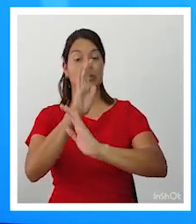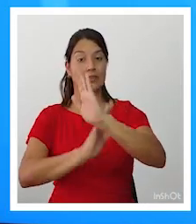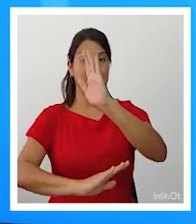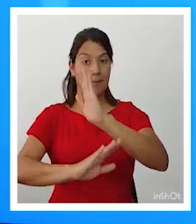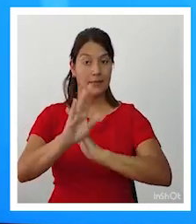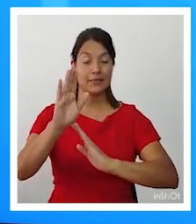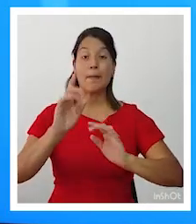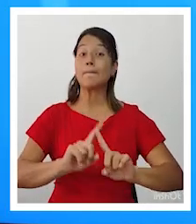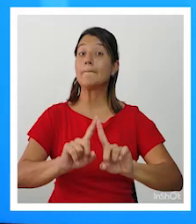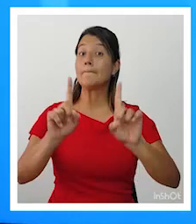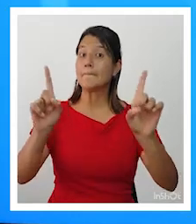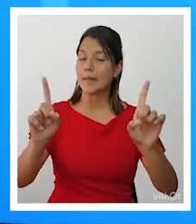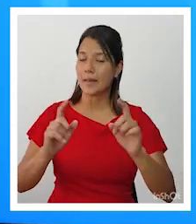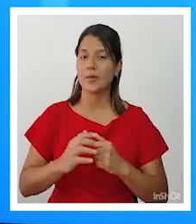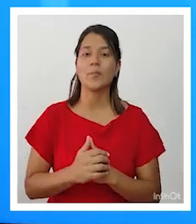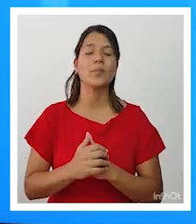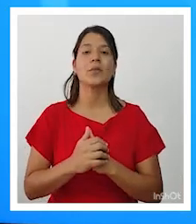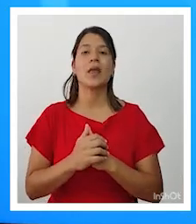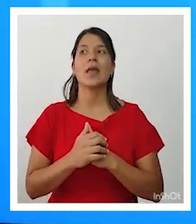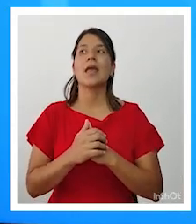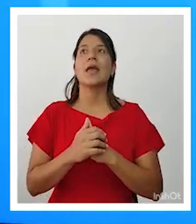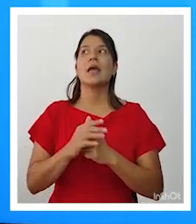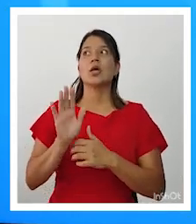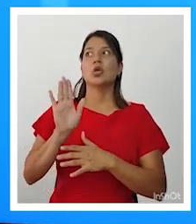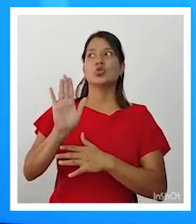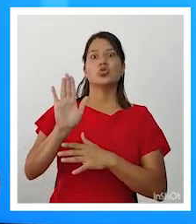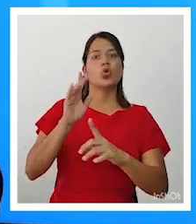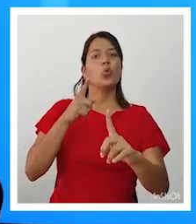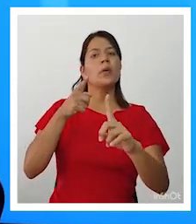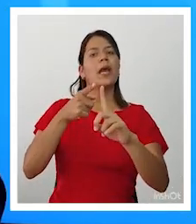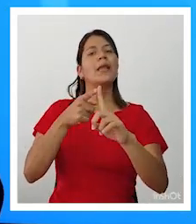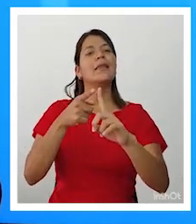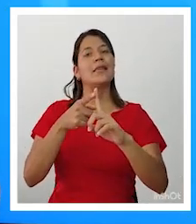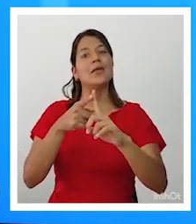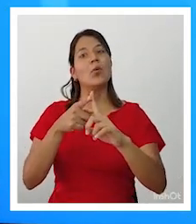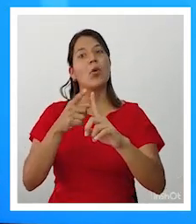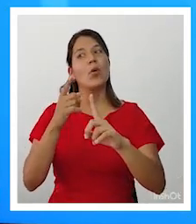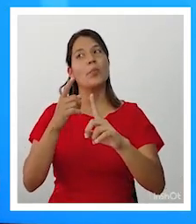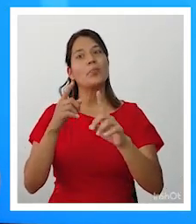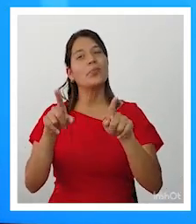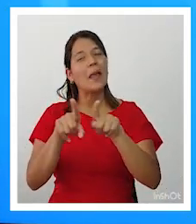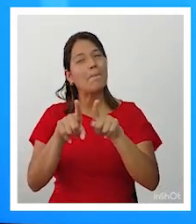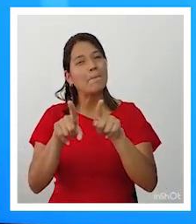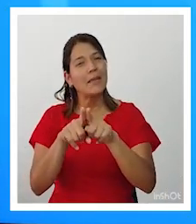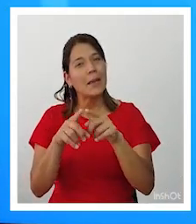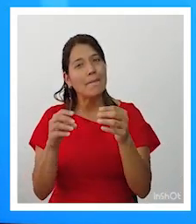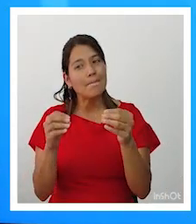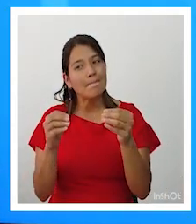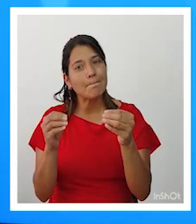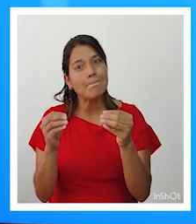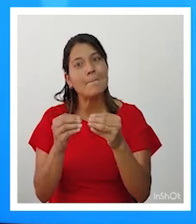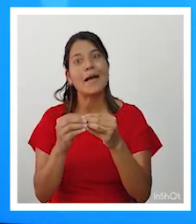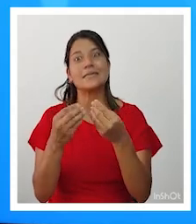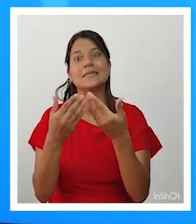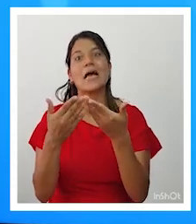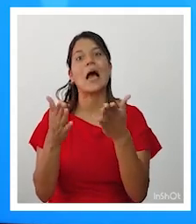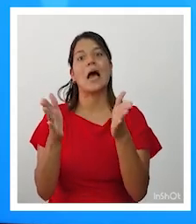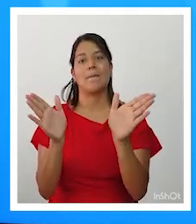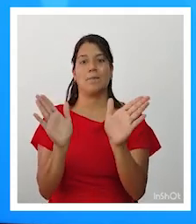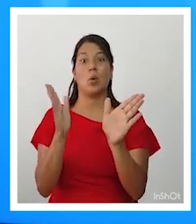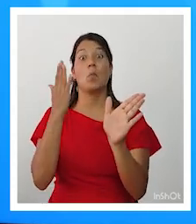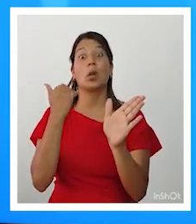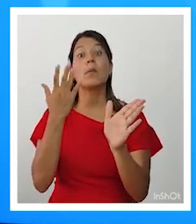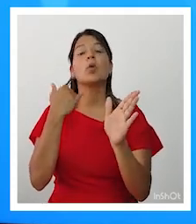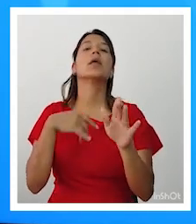pero se ha diversificado al punto de que, por ejemplo, también desarrolla